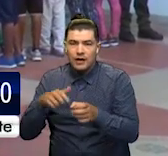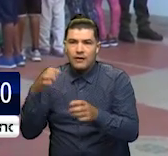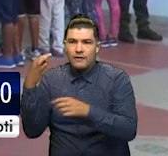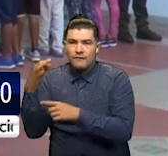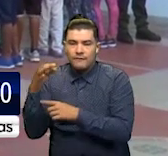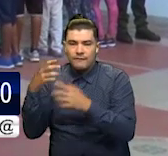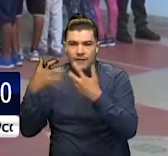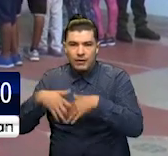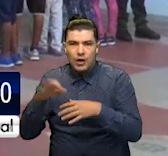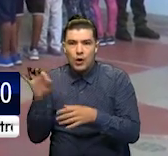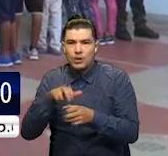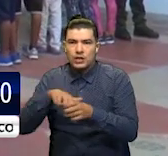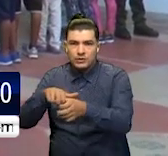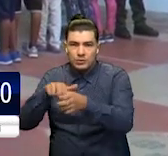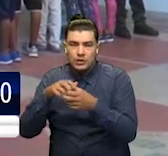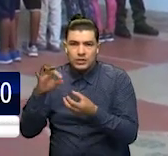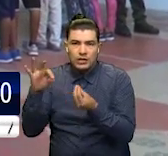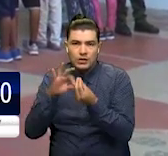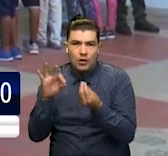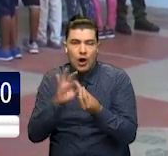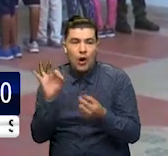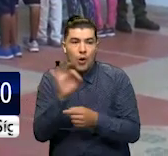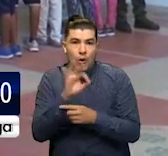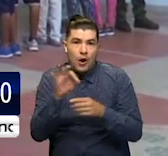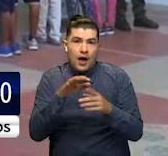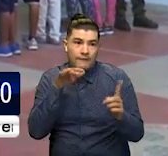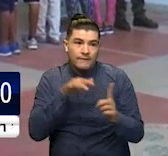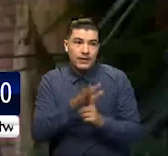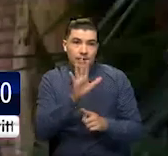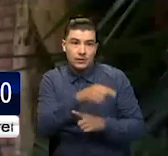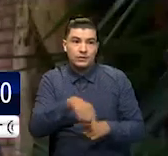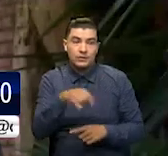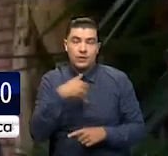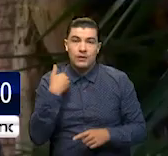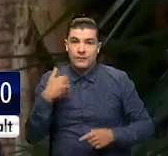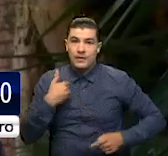de estupefacientes e instrumentación de menores.